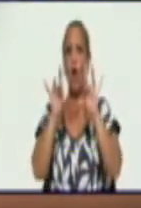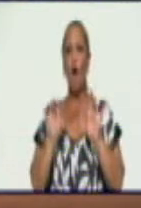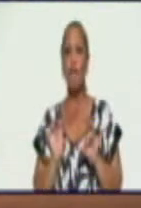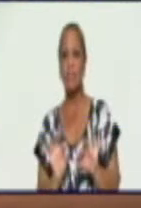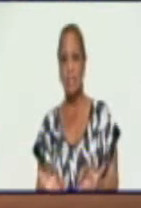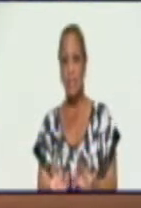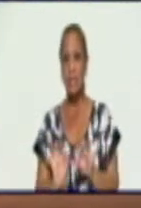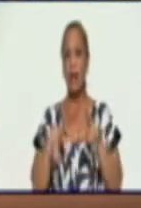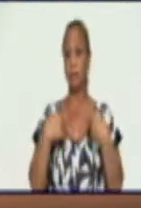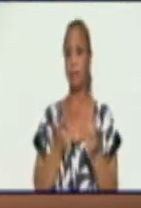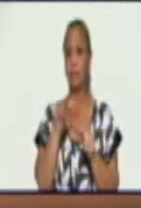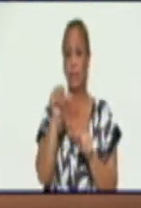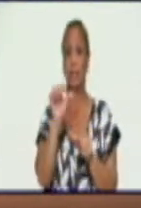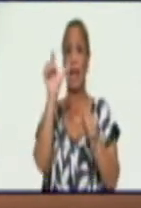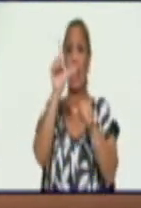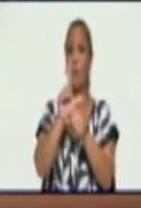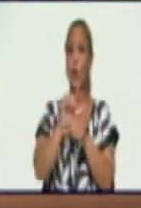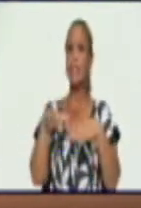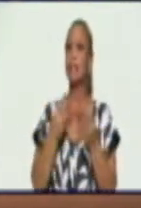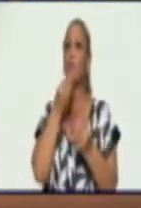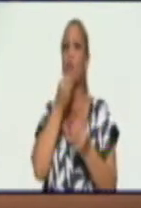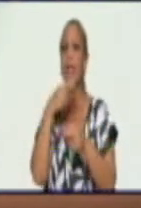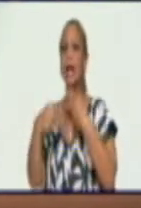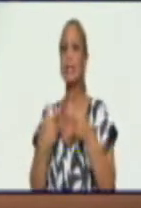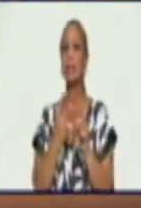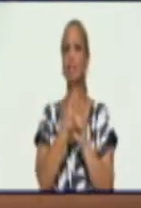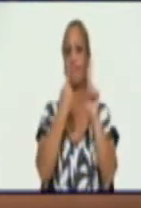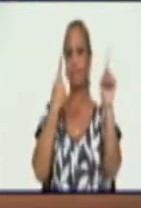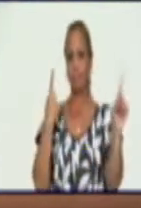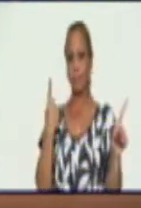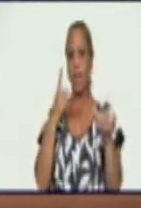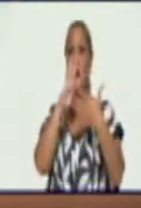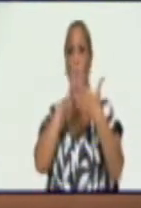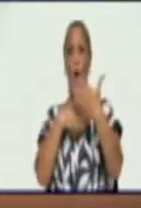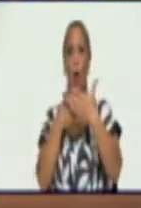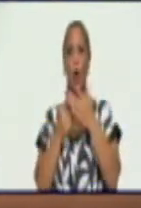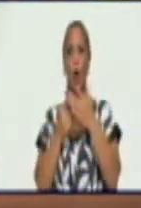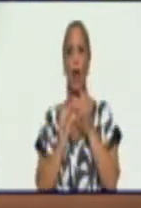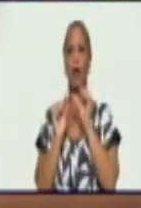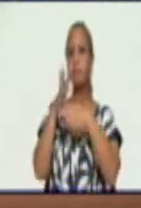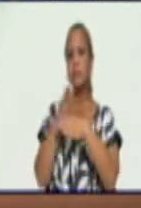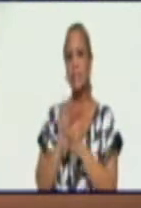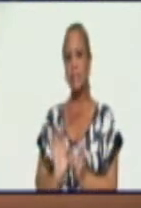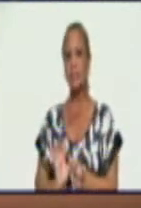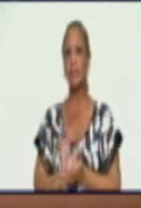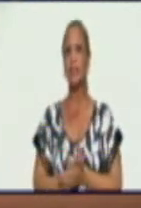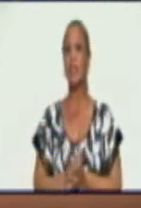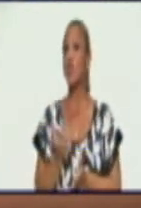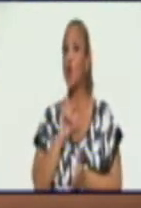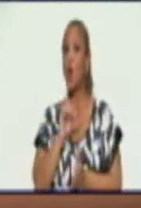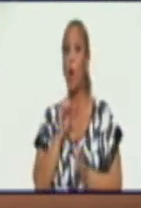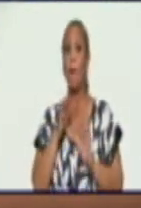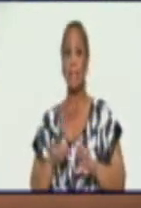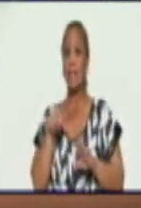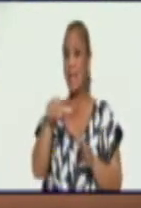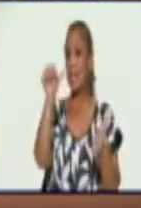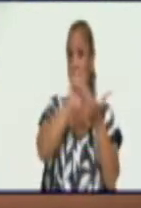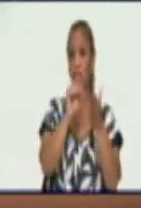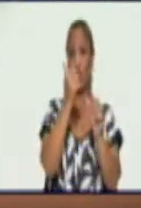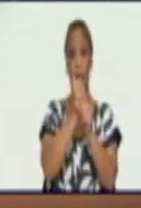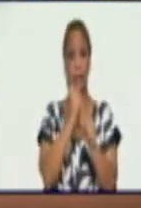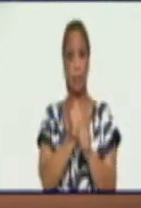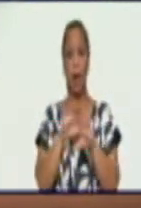pueden garantizar a distancia los horarios escalonados no va a tener permanencia en el centro de trabajo y queremos llamar